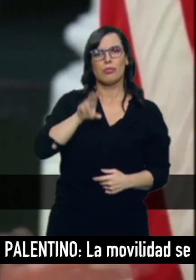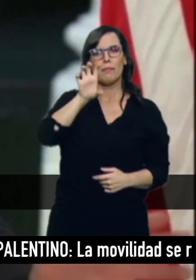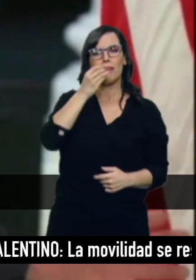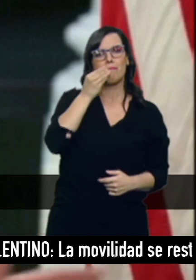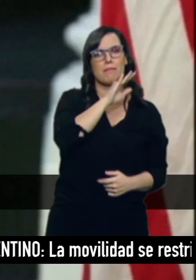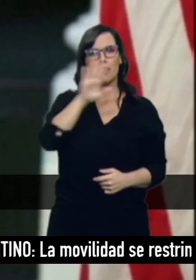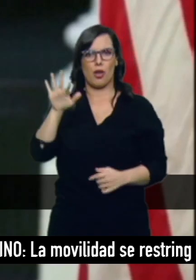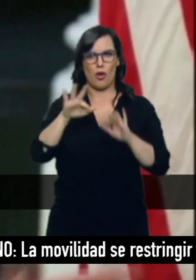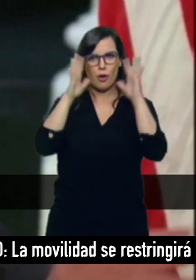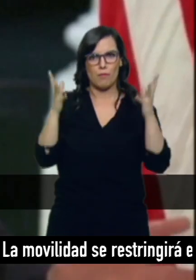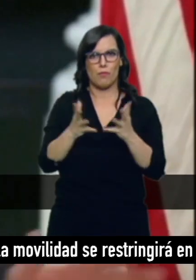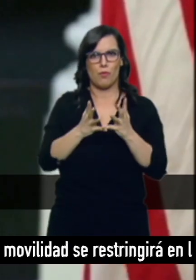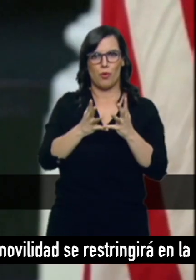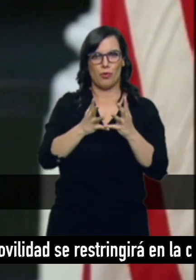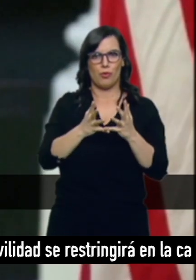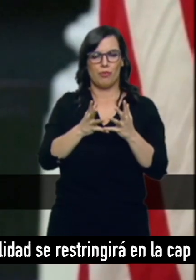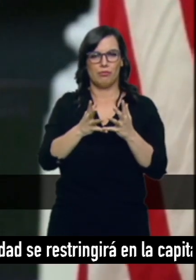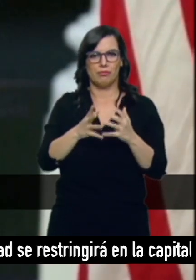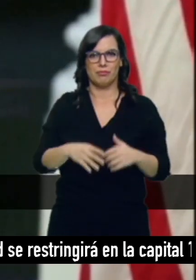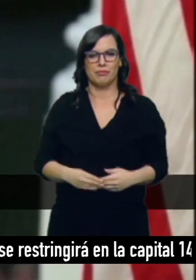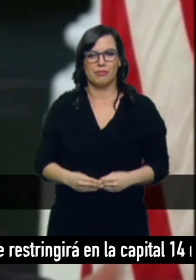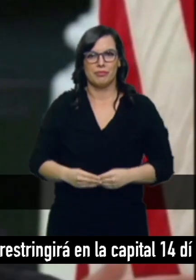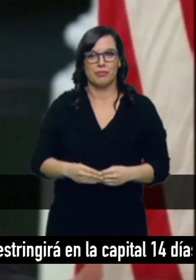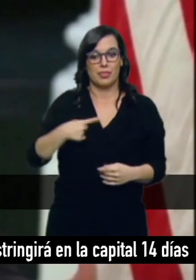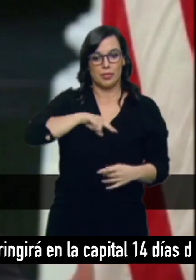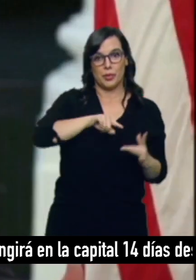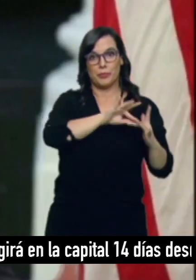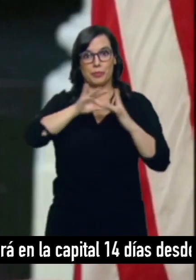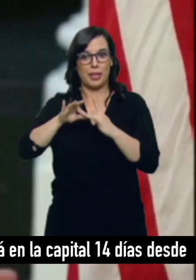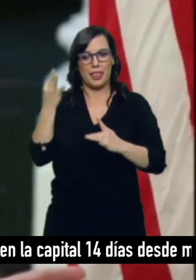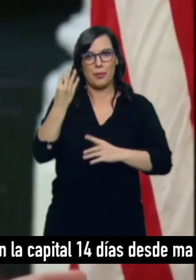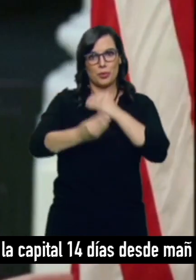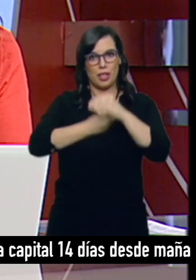back to work. We're going to be out front. As your leader, I had to do that.